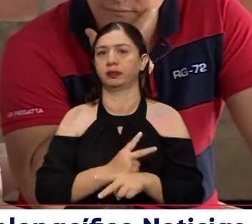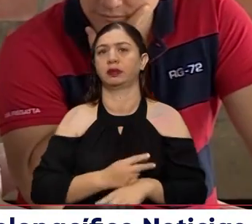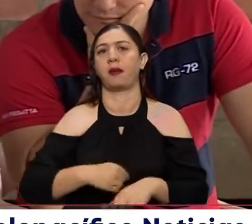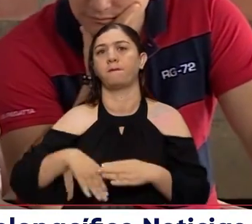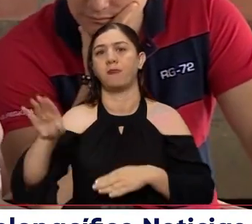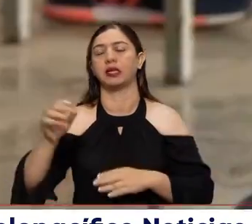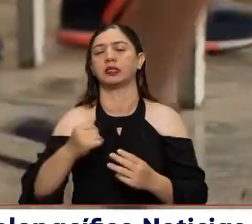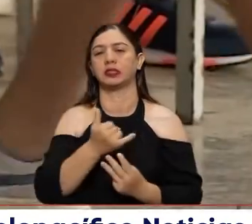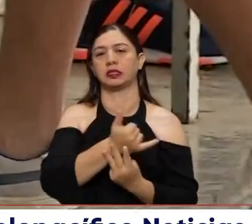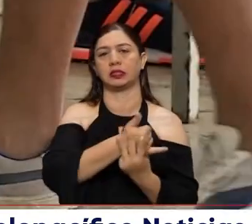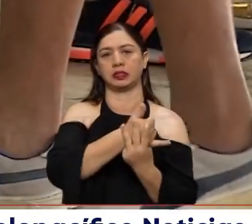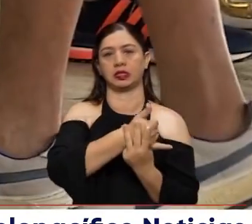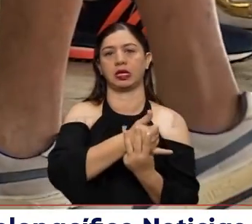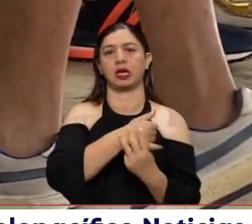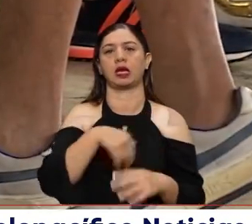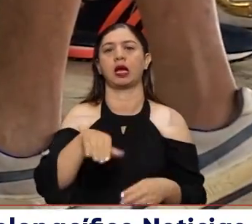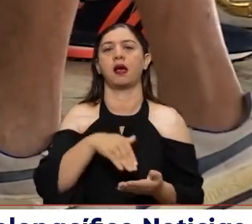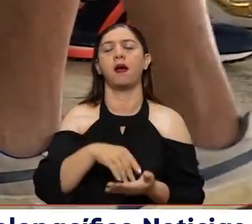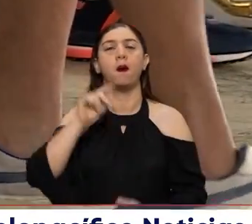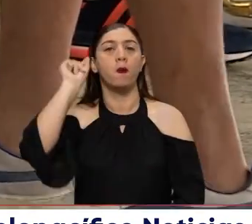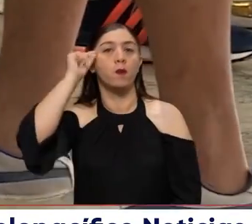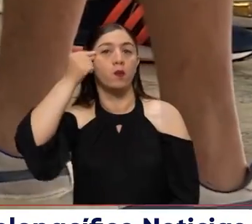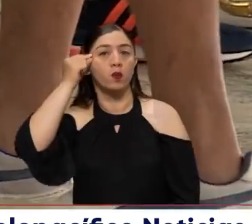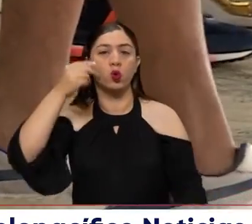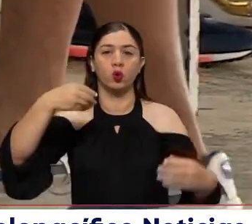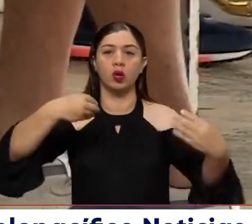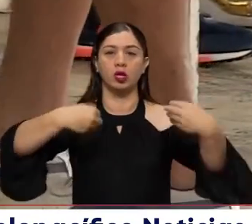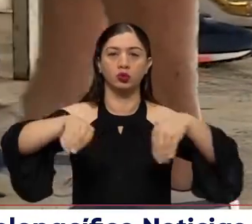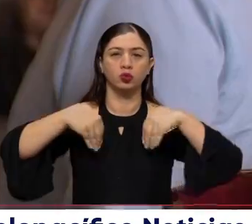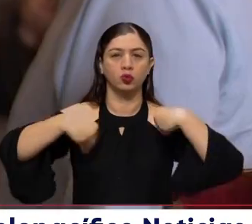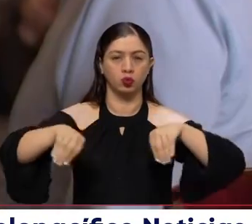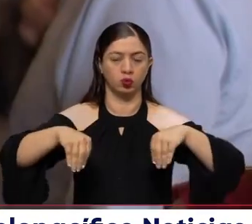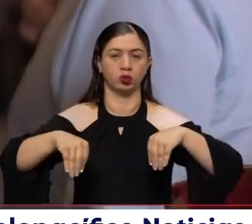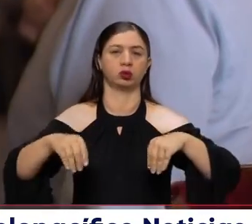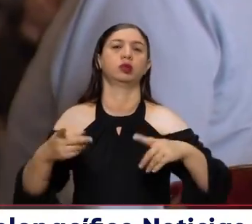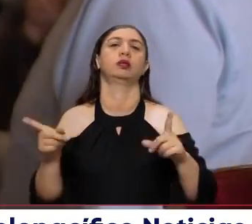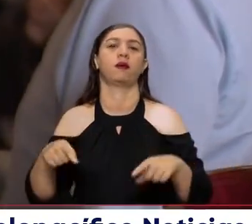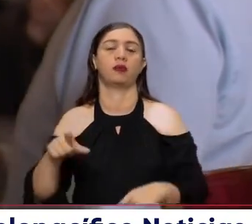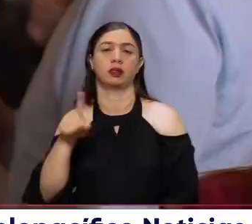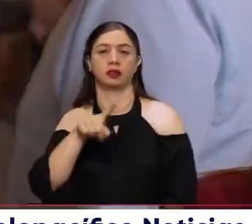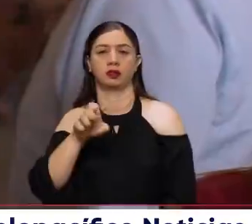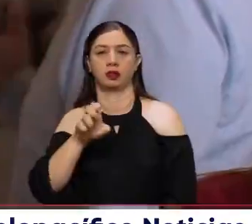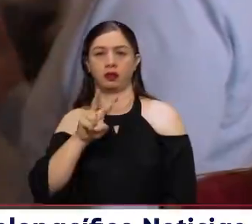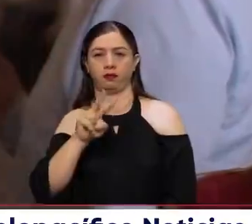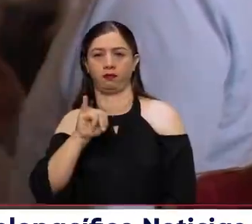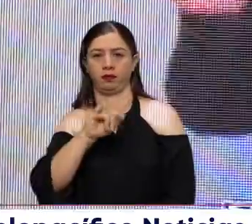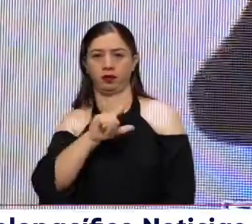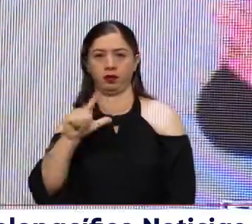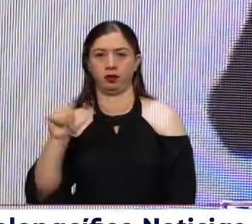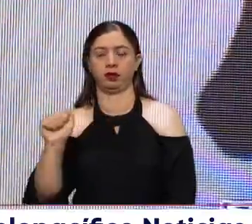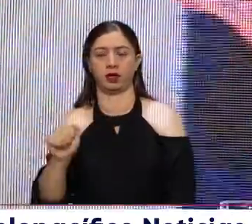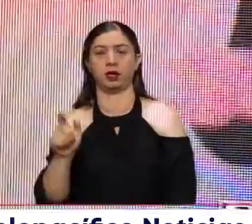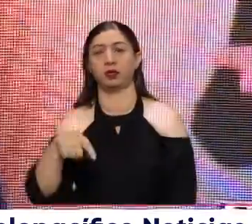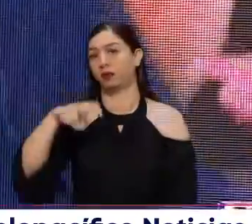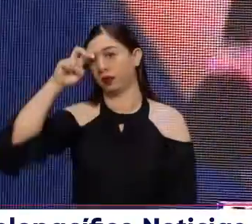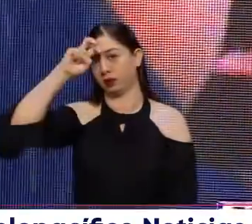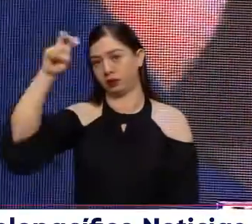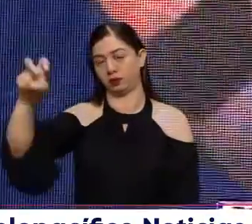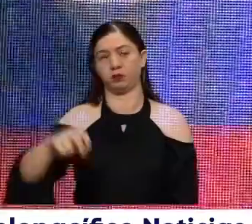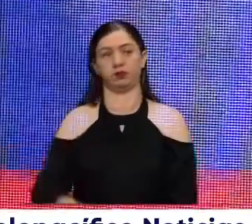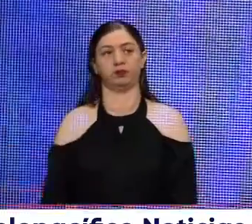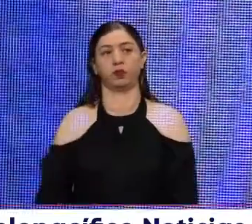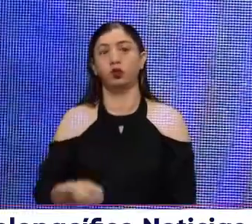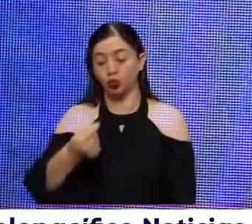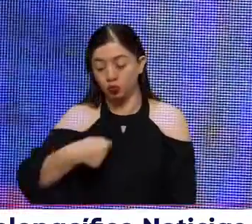en la cordillera central, municipios como Buga, Tuluá, que corresponde también Sevilla, Caicedonia y municipios del norte. En